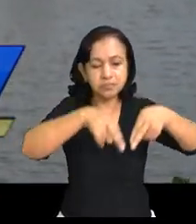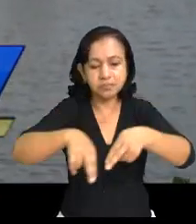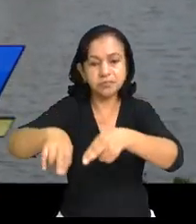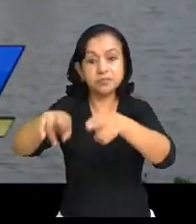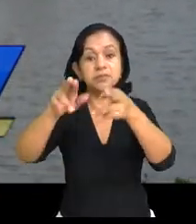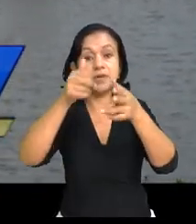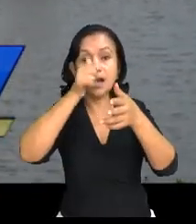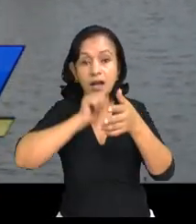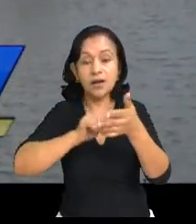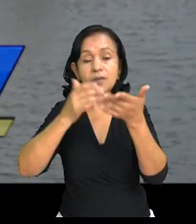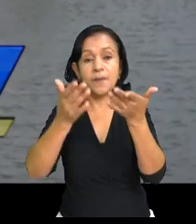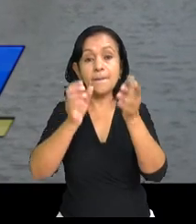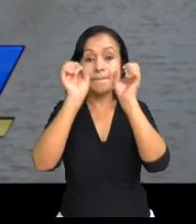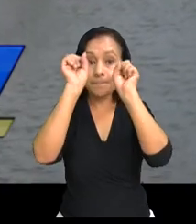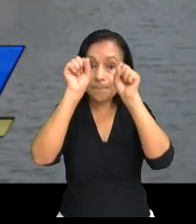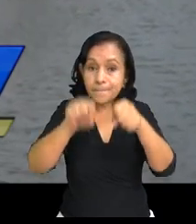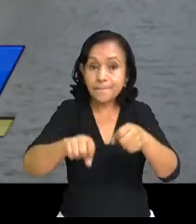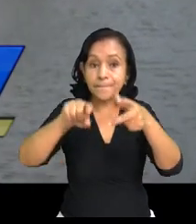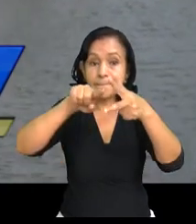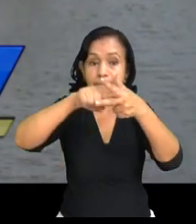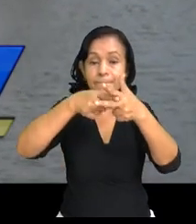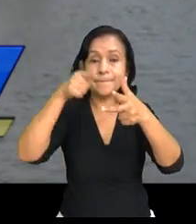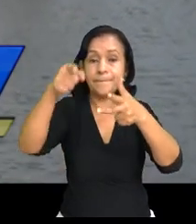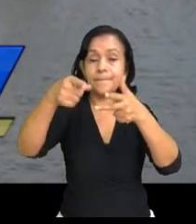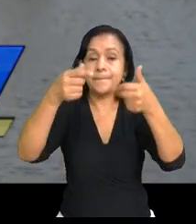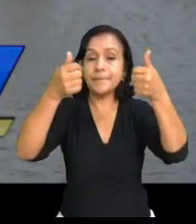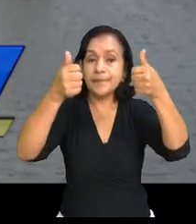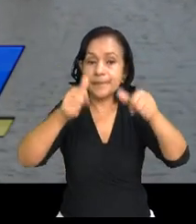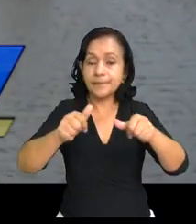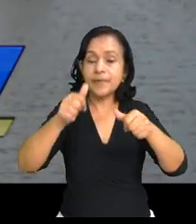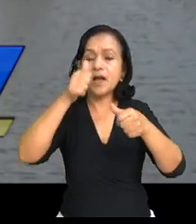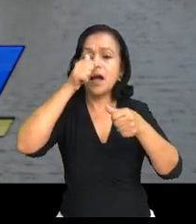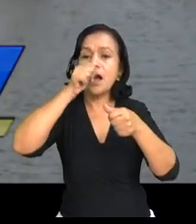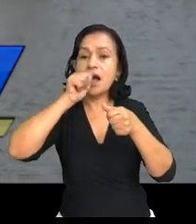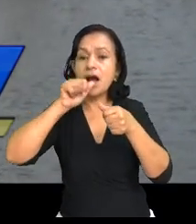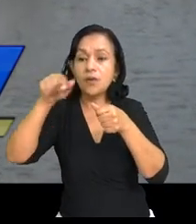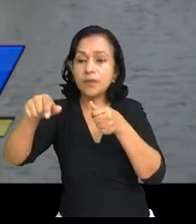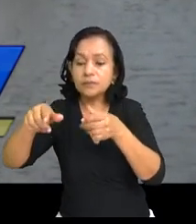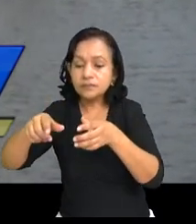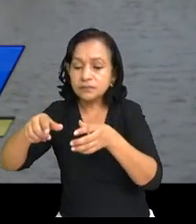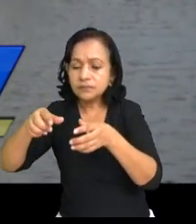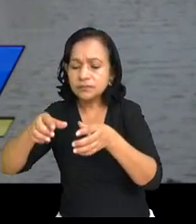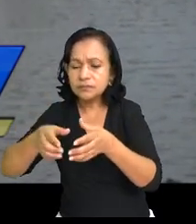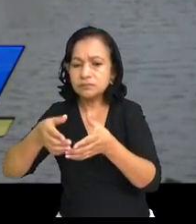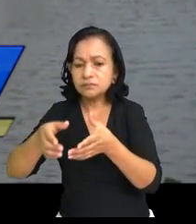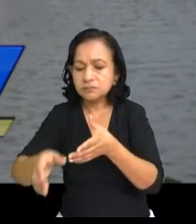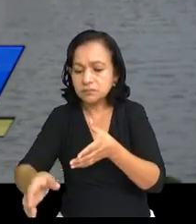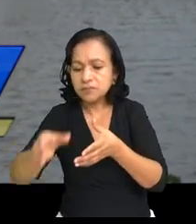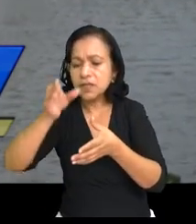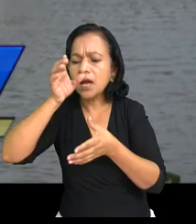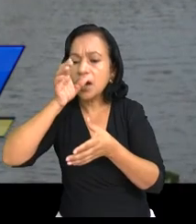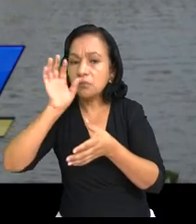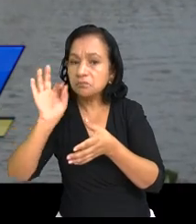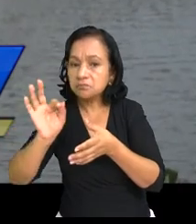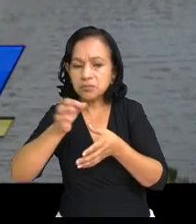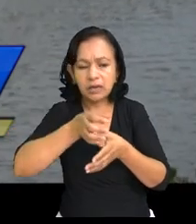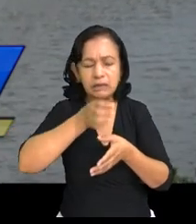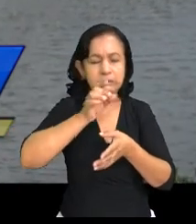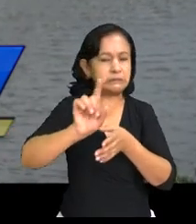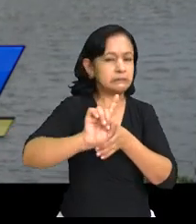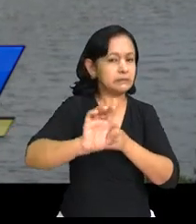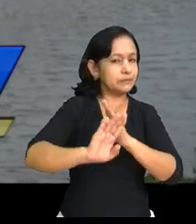Poder a partir de ahí definir cuáles son las aguas aptas para consumo humano, por ejemplo, que es un tema que nos interesa a